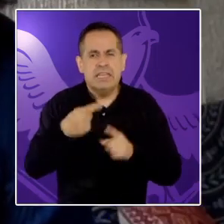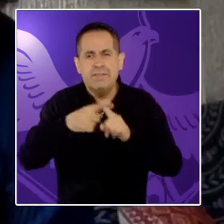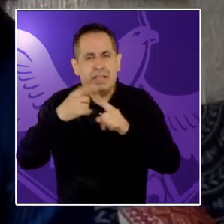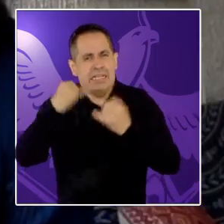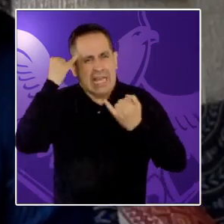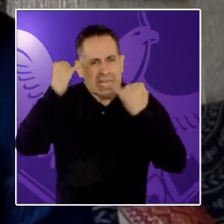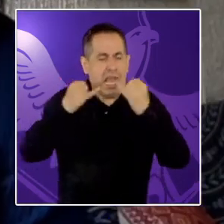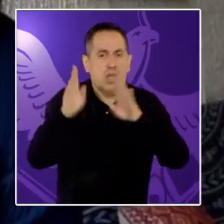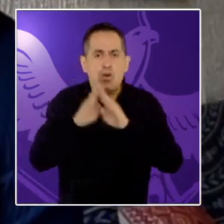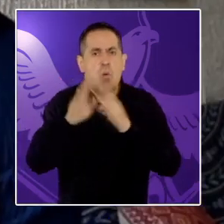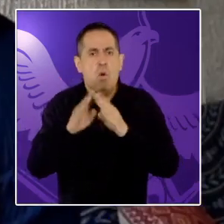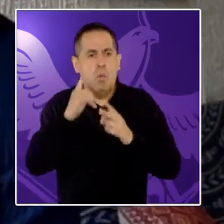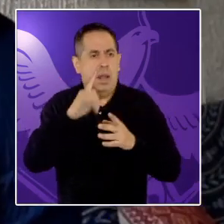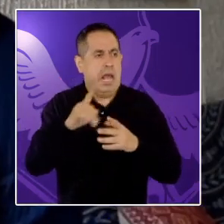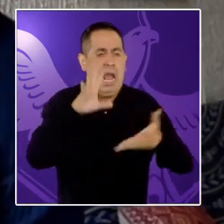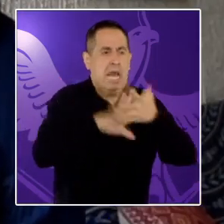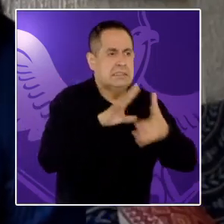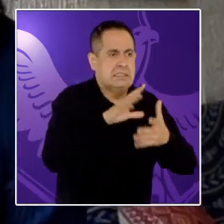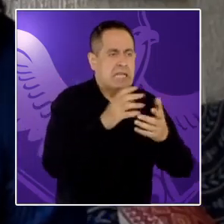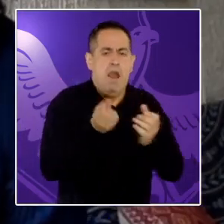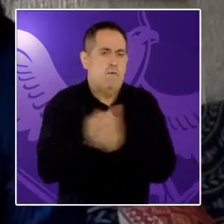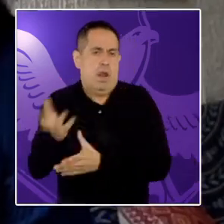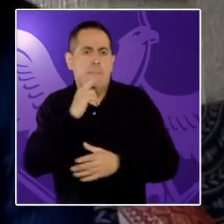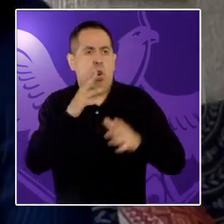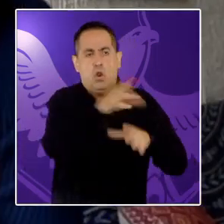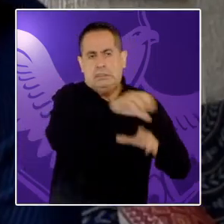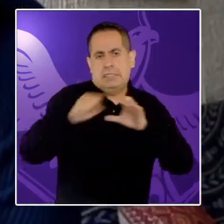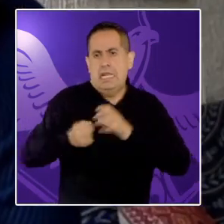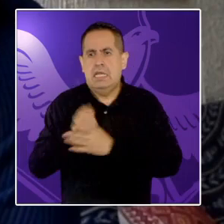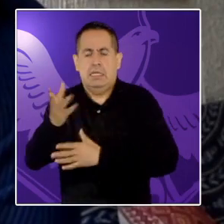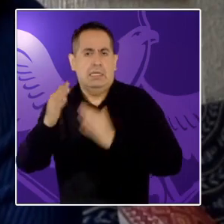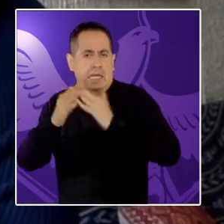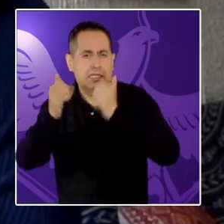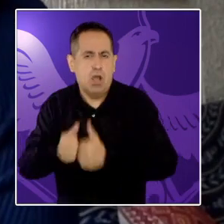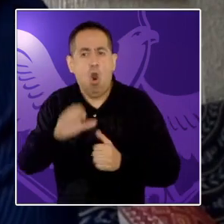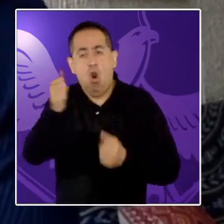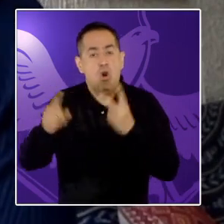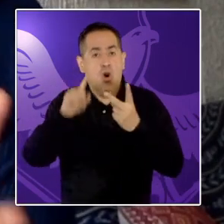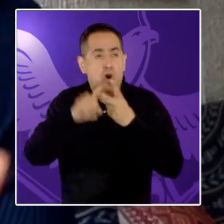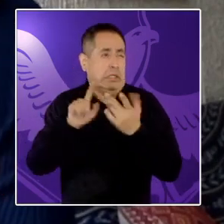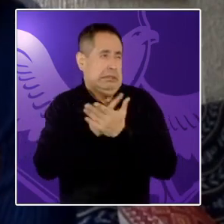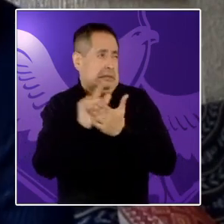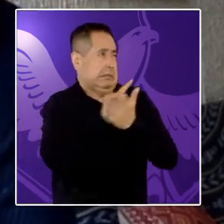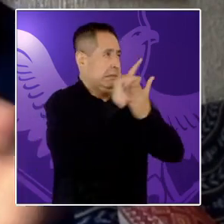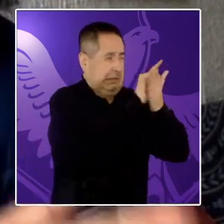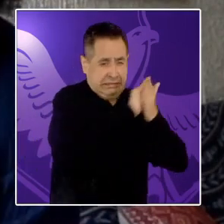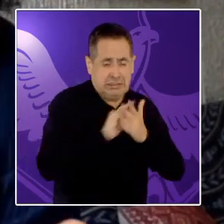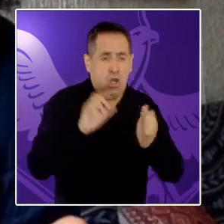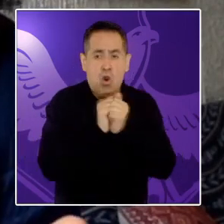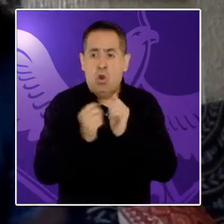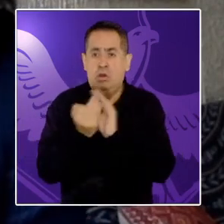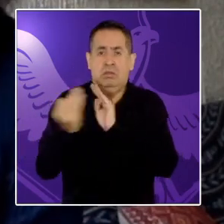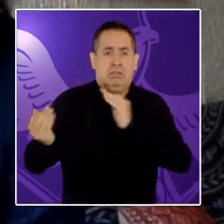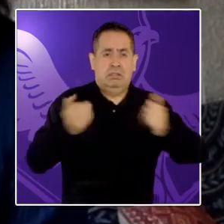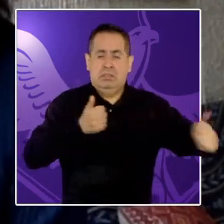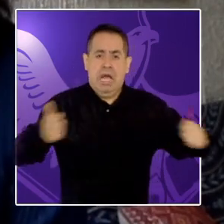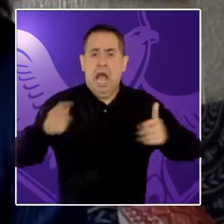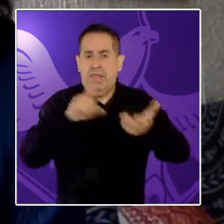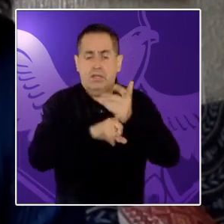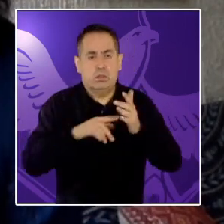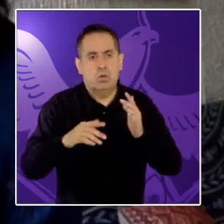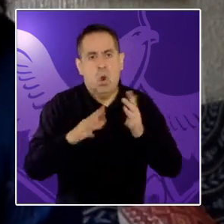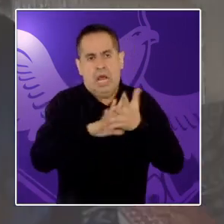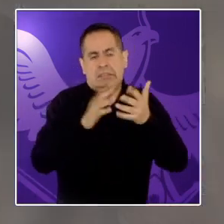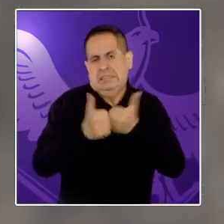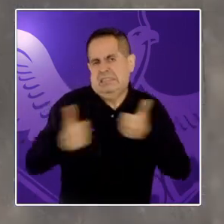una parte, se recomienda la implementación de estrategias o de medidas de excarcelación y por otra parte, la toma de acciones